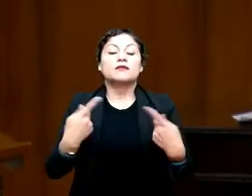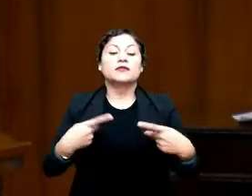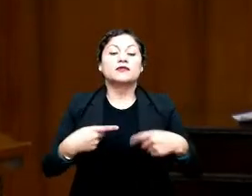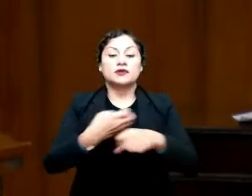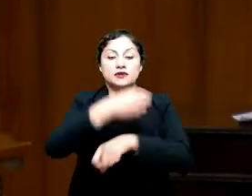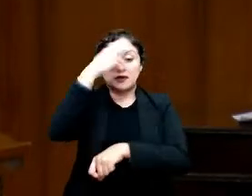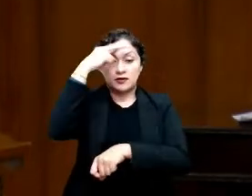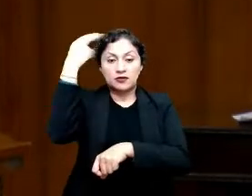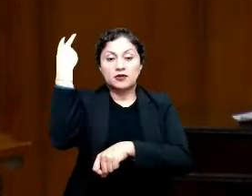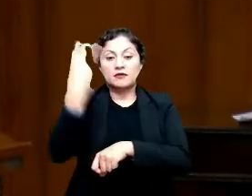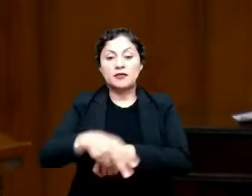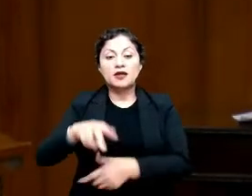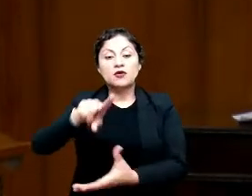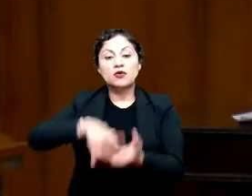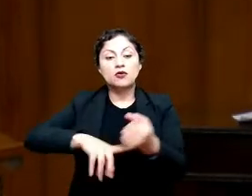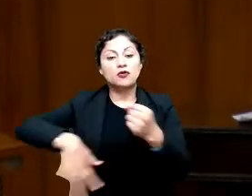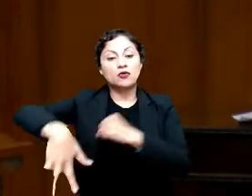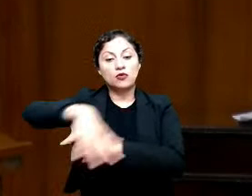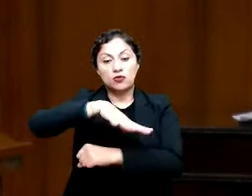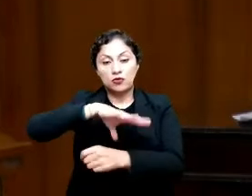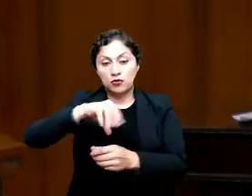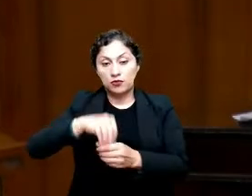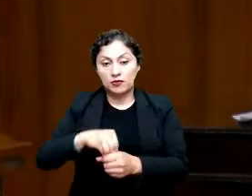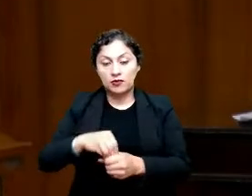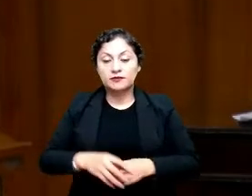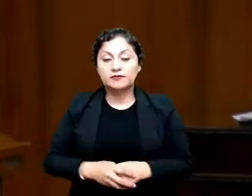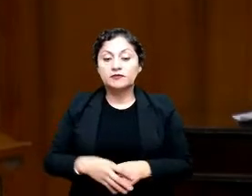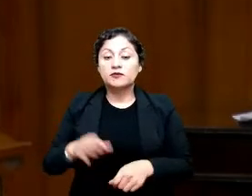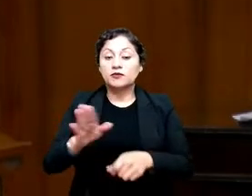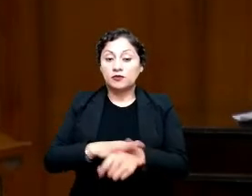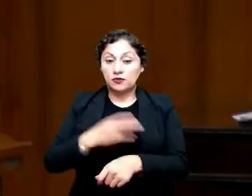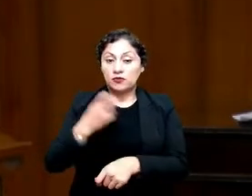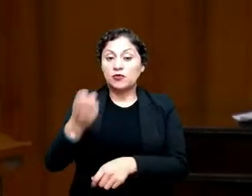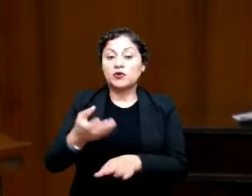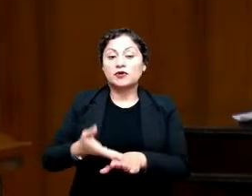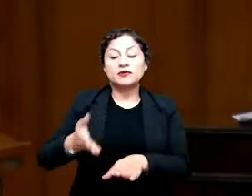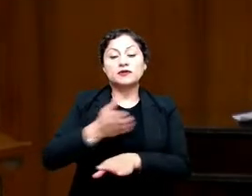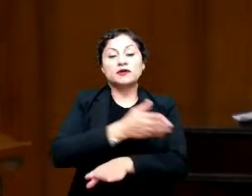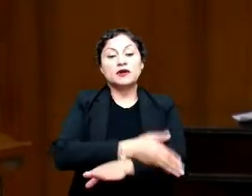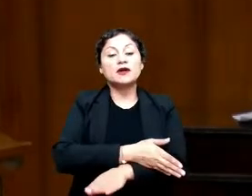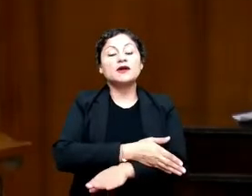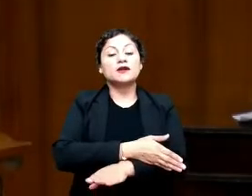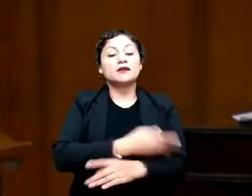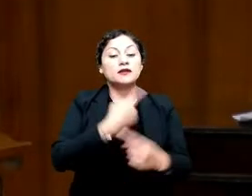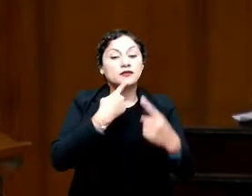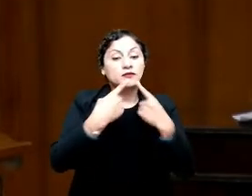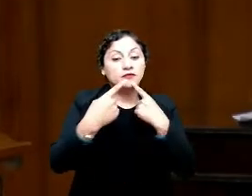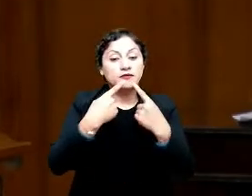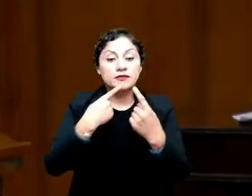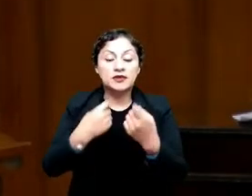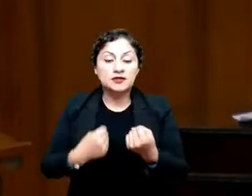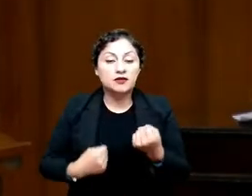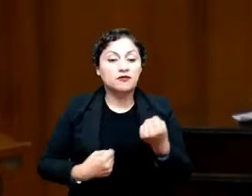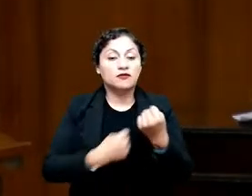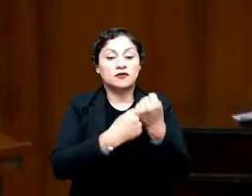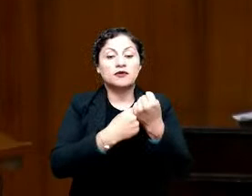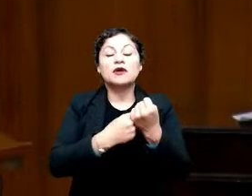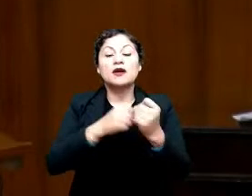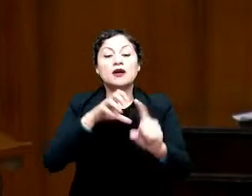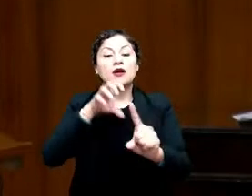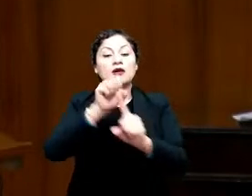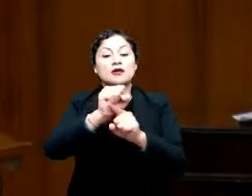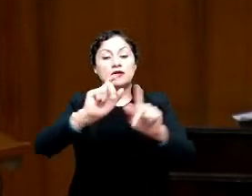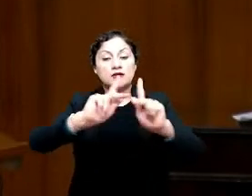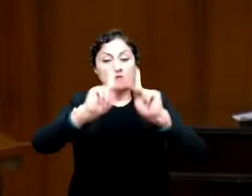la entidad. Por eso es ello que las mesas de fortalecimiento y las mesas de la construcción para la paz han tenido